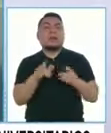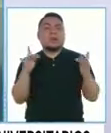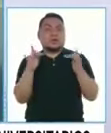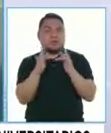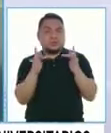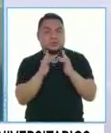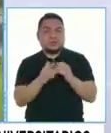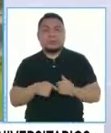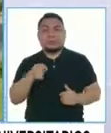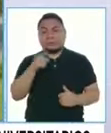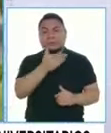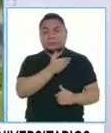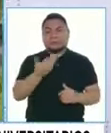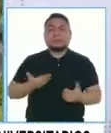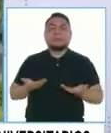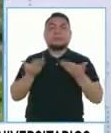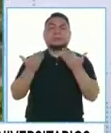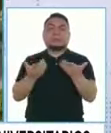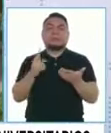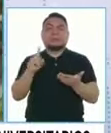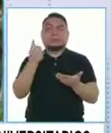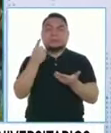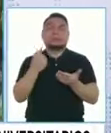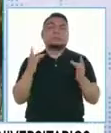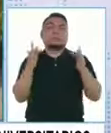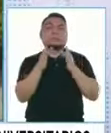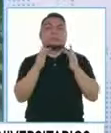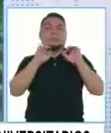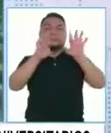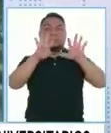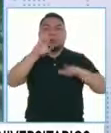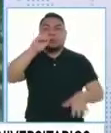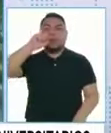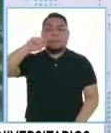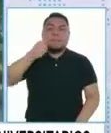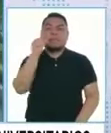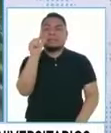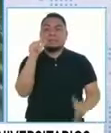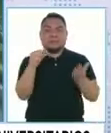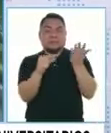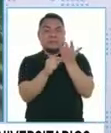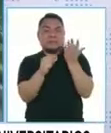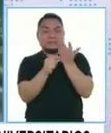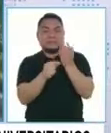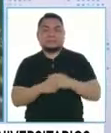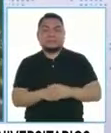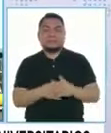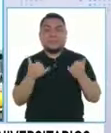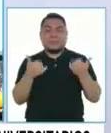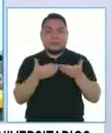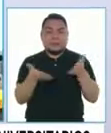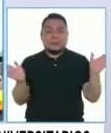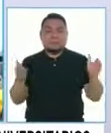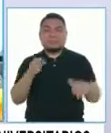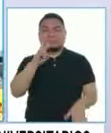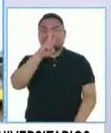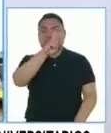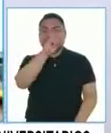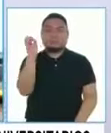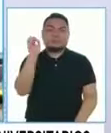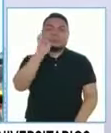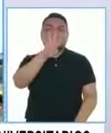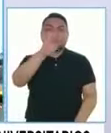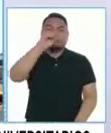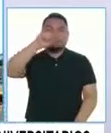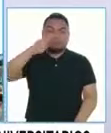Estado ha dado un paquete importante, un primer paquete de 90.000 chips, y ahora lo vamos a ampliar a cerca de